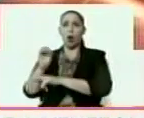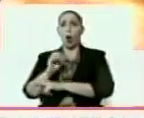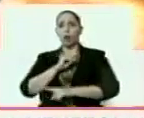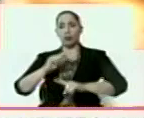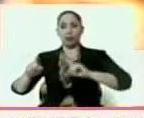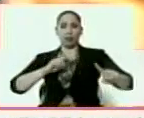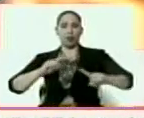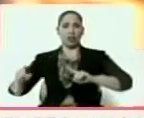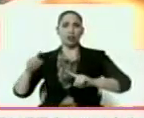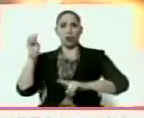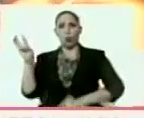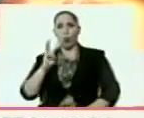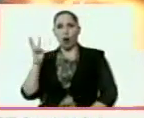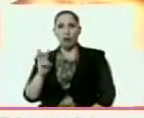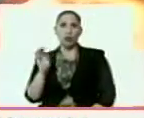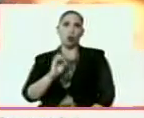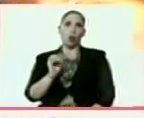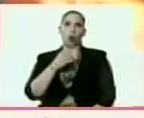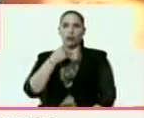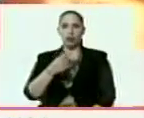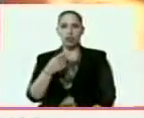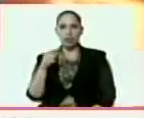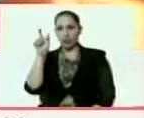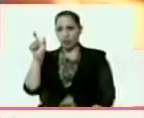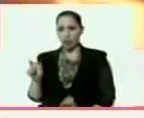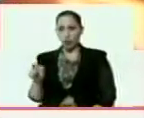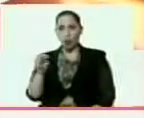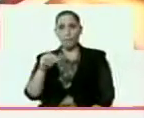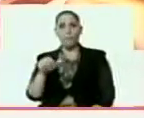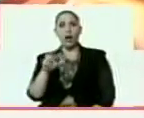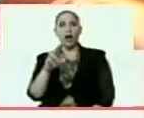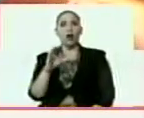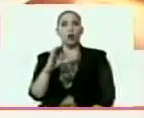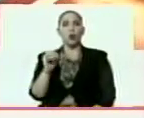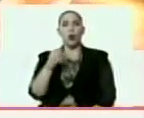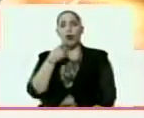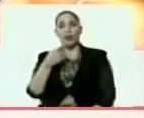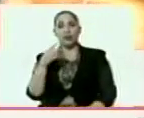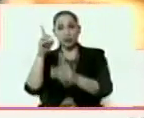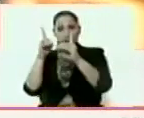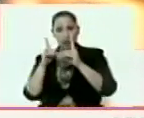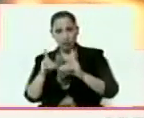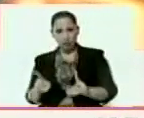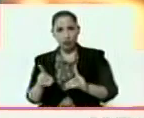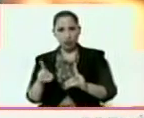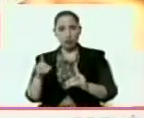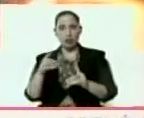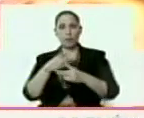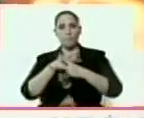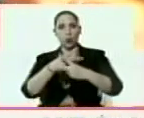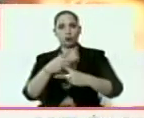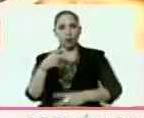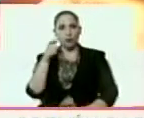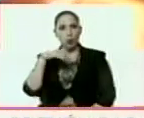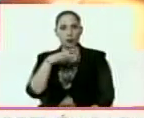el Washington, o que le dice el señor Marco Rubio, no, es lo que decide la voluntad del pueblo venezolano. Así